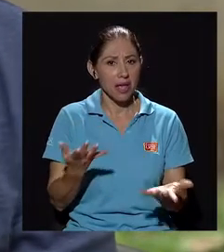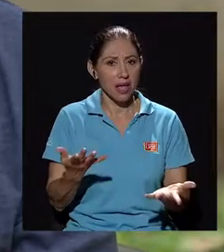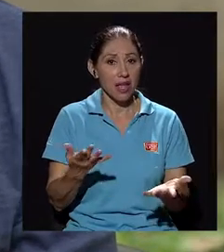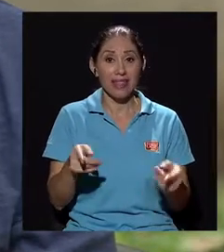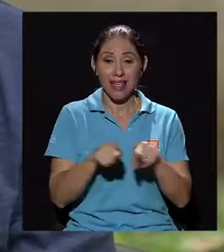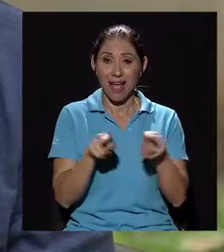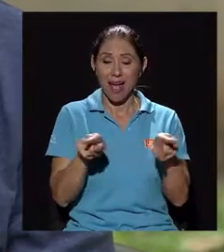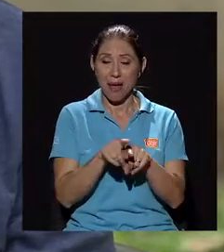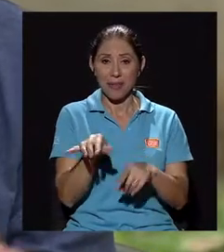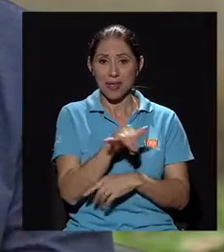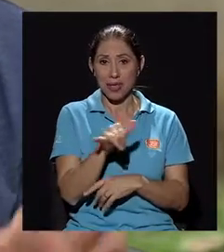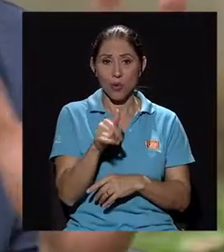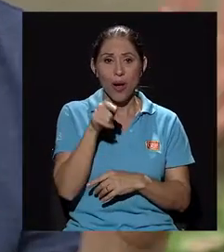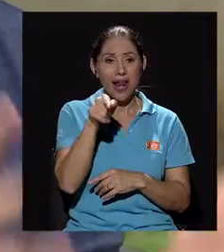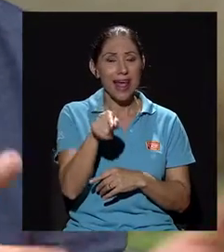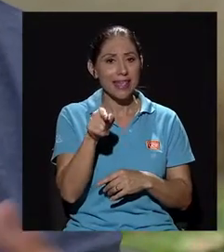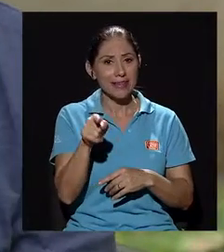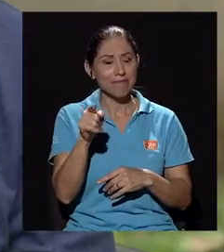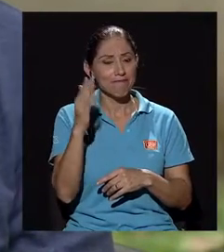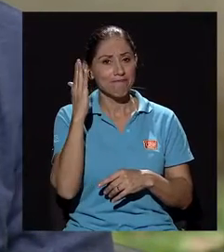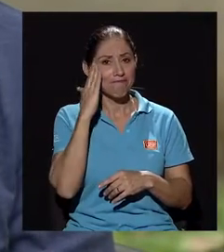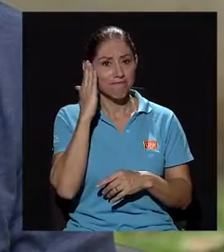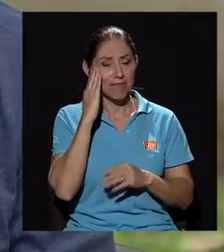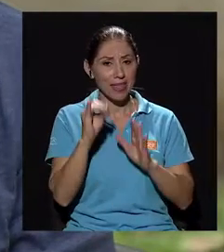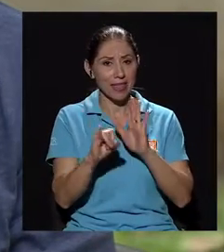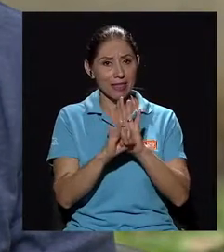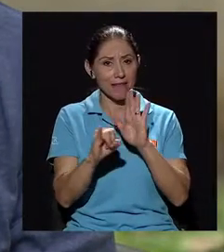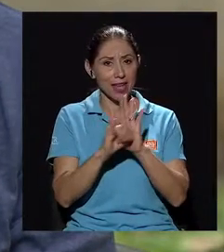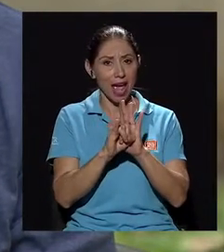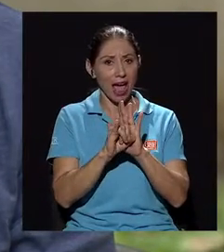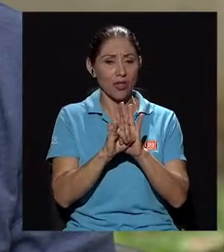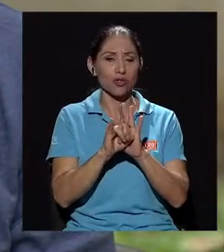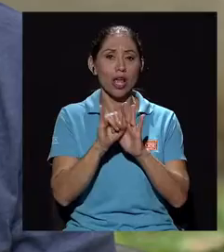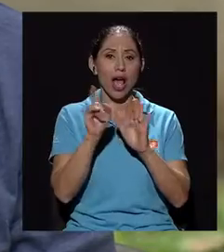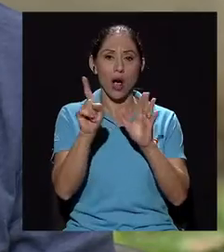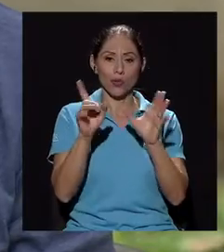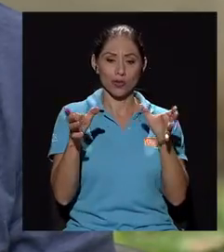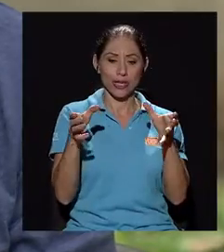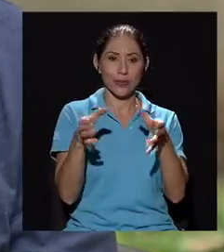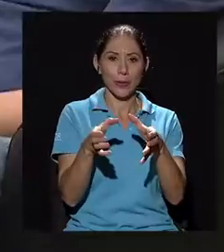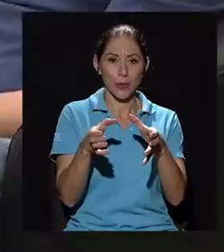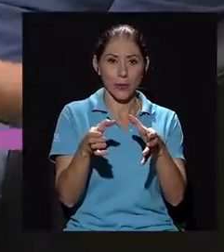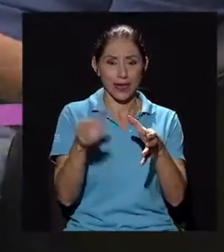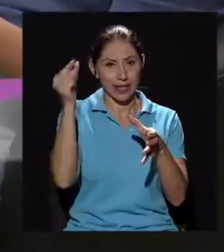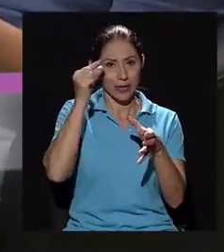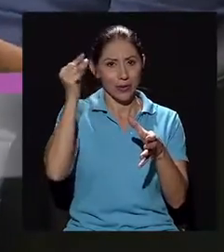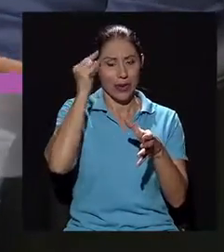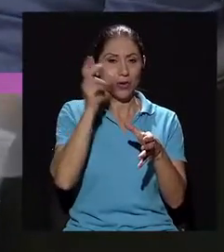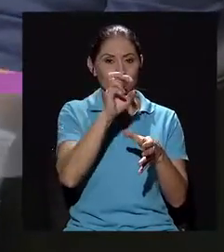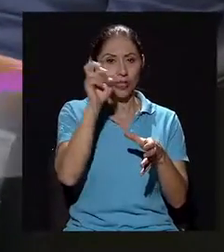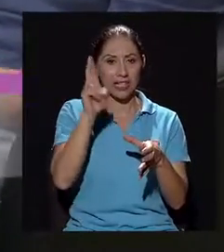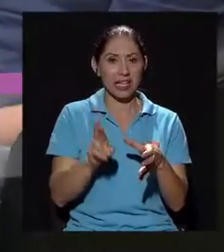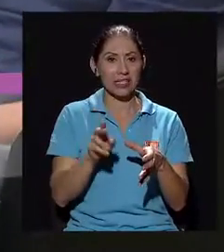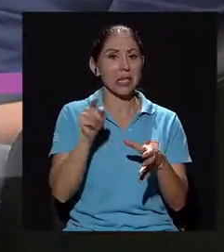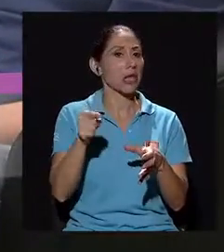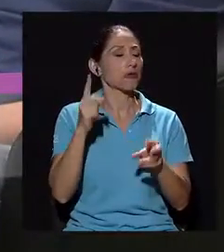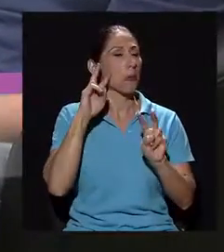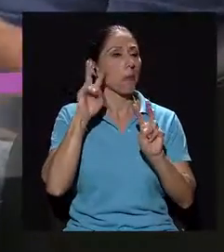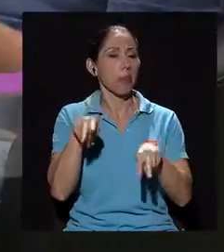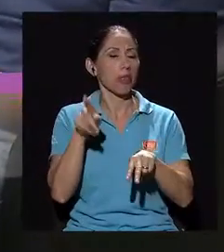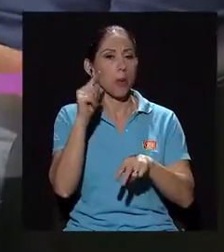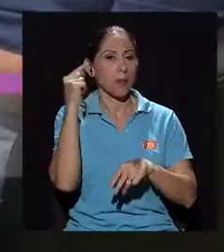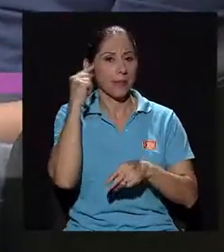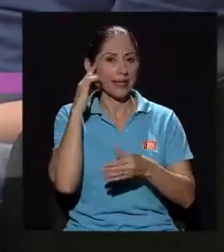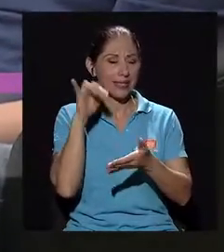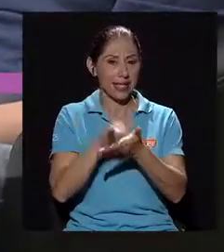ubicadas a cierto sector, ¿verdad?, del Estado costarricense, ¿verdad?, que no repara, digamos, en estas cuestiones.